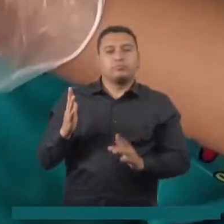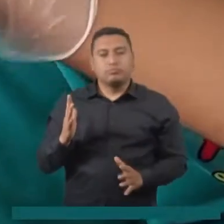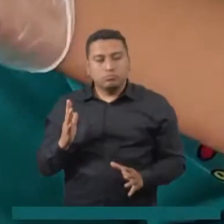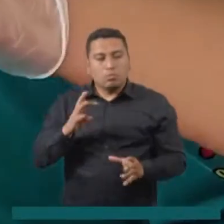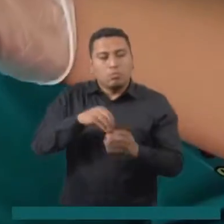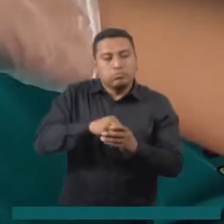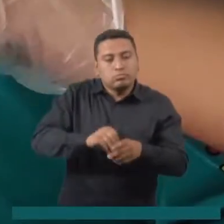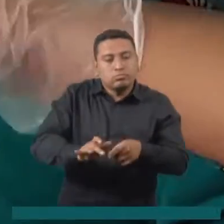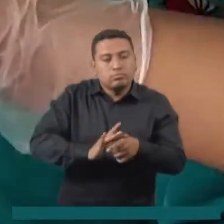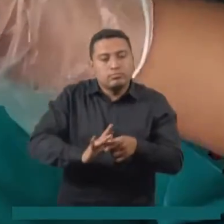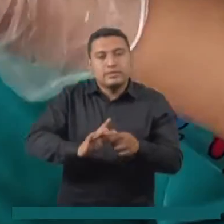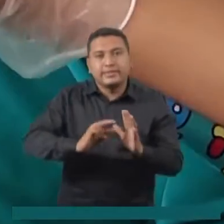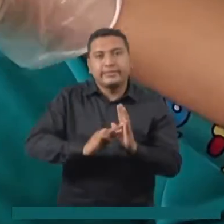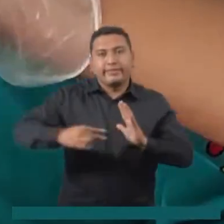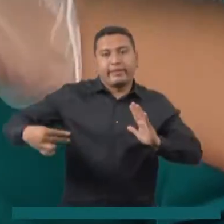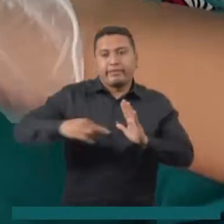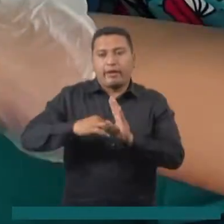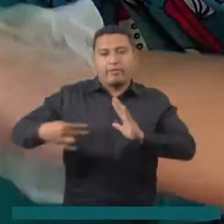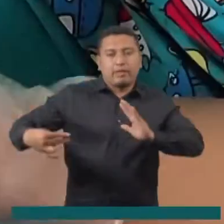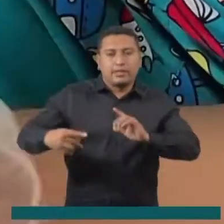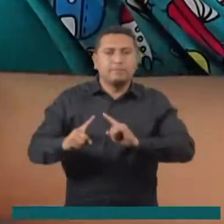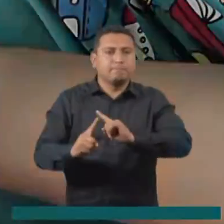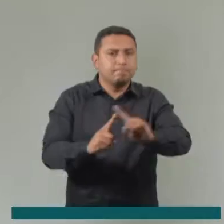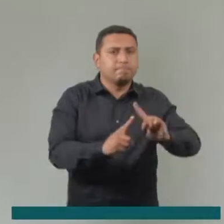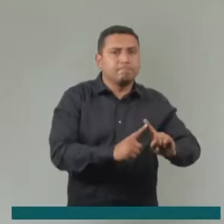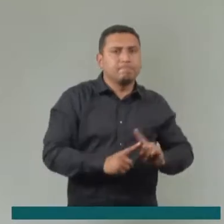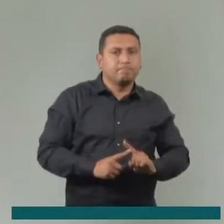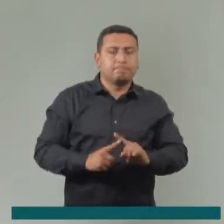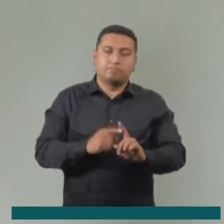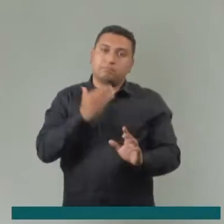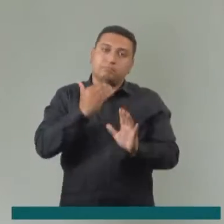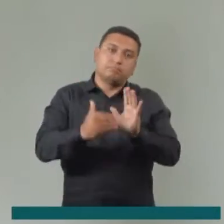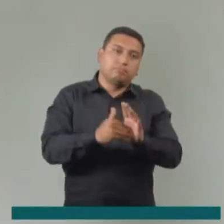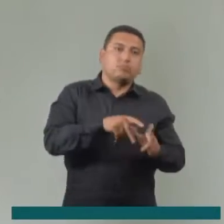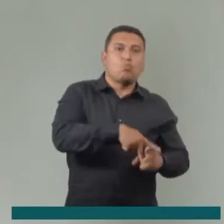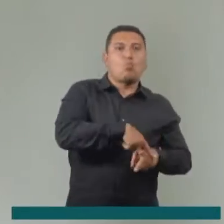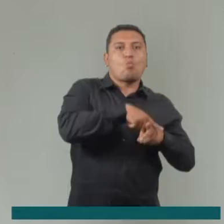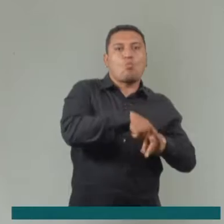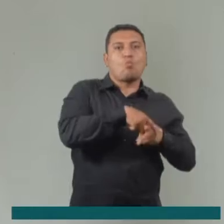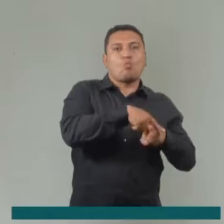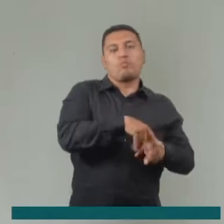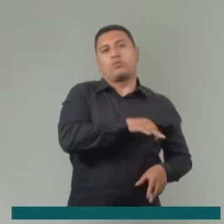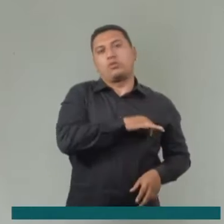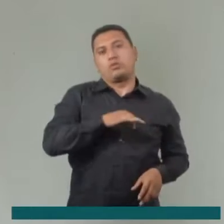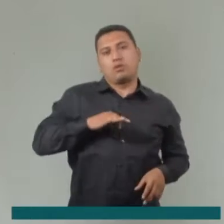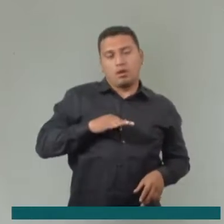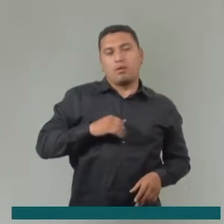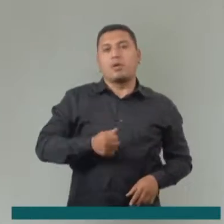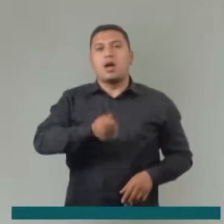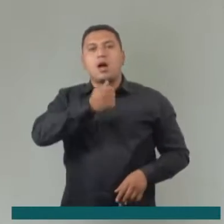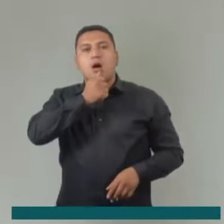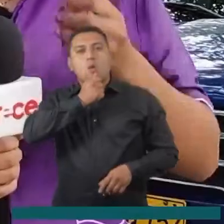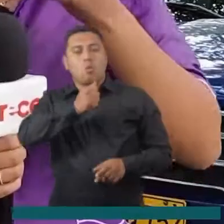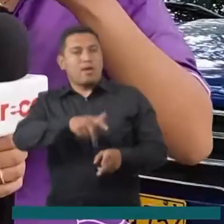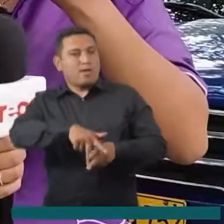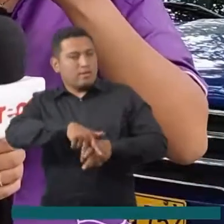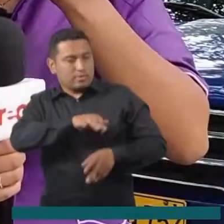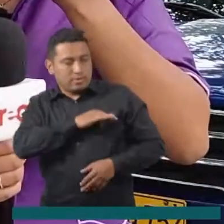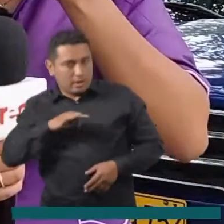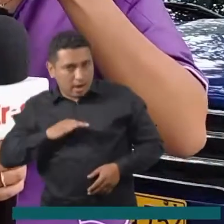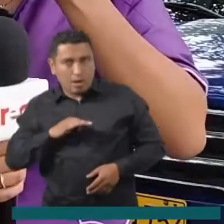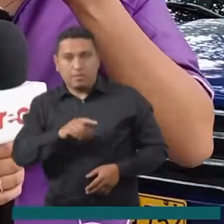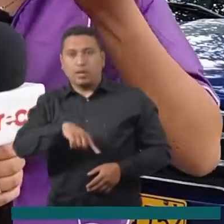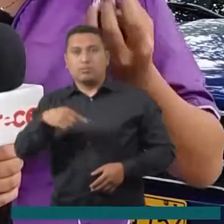técnicas diferentes que se aplican en cada área, como equinoterapia, neurodesarrollo, hidroterapia. Otra